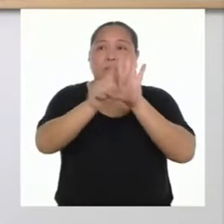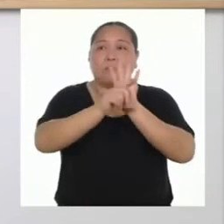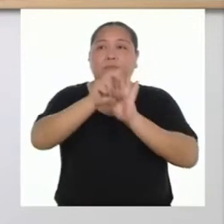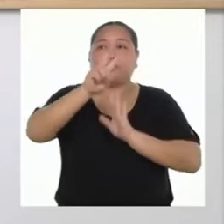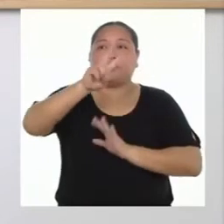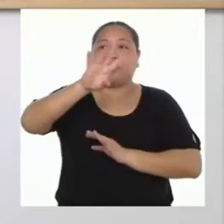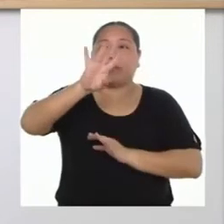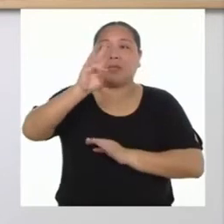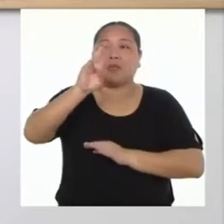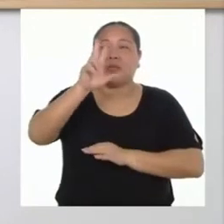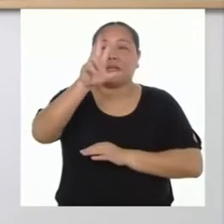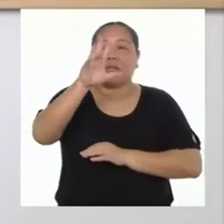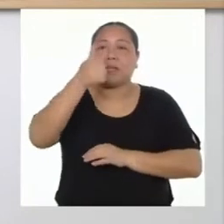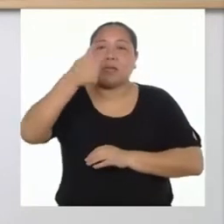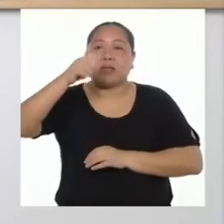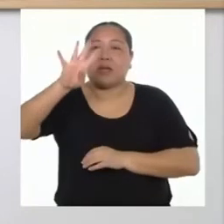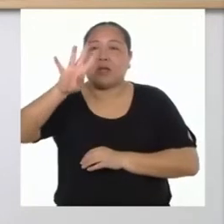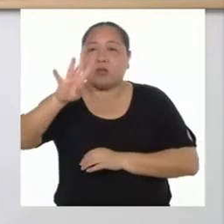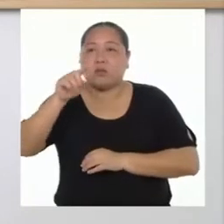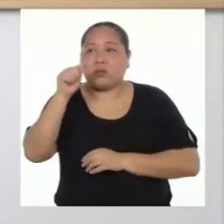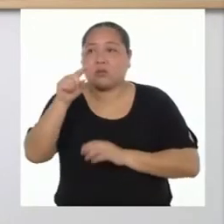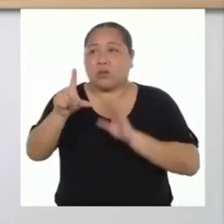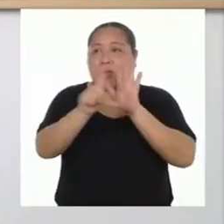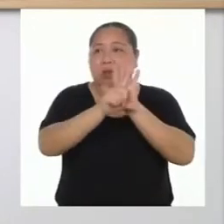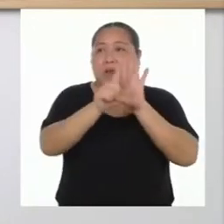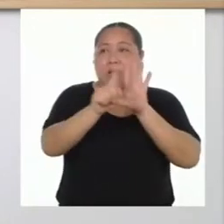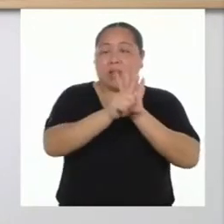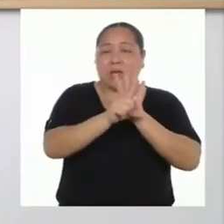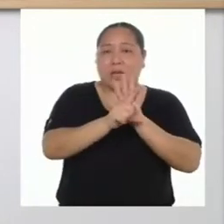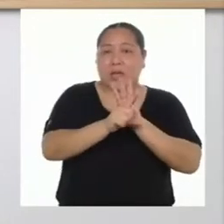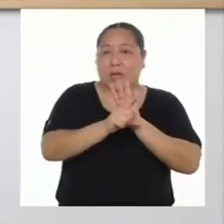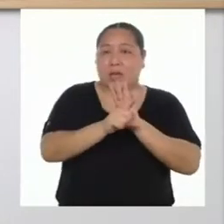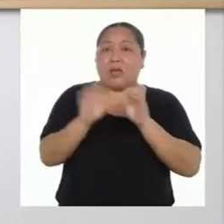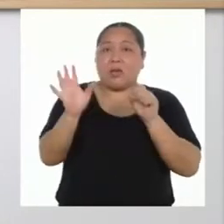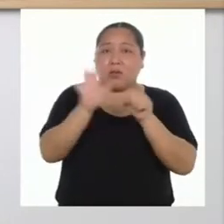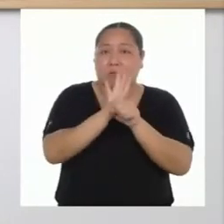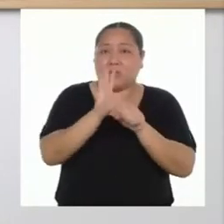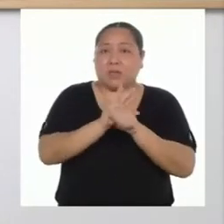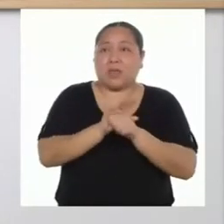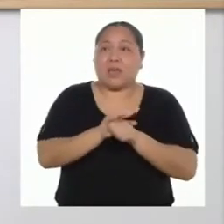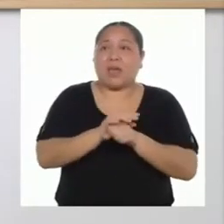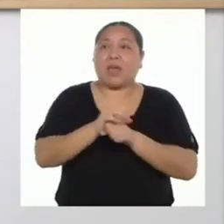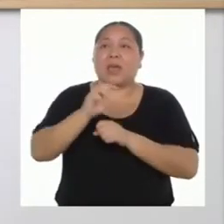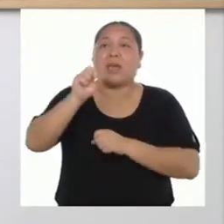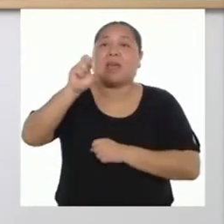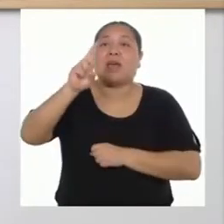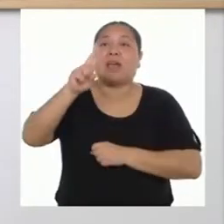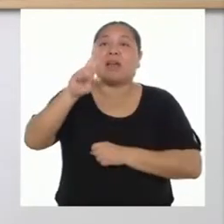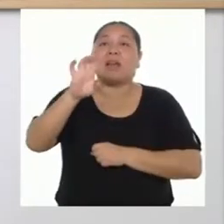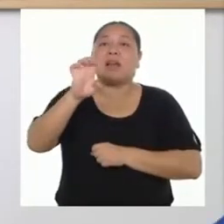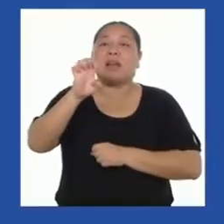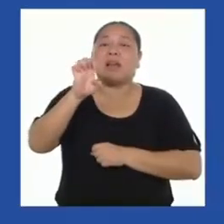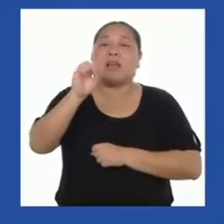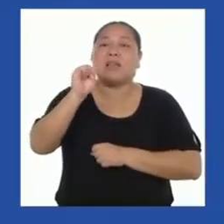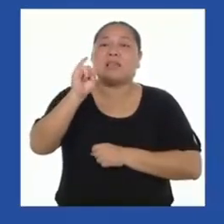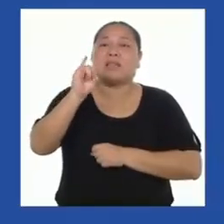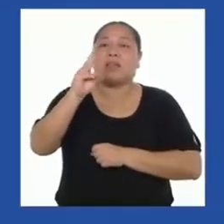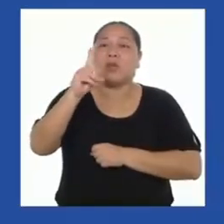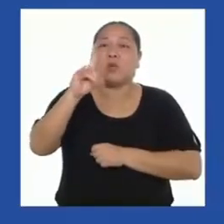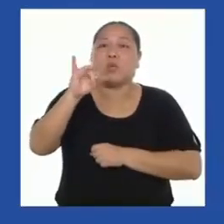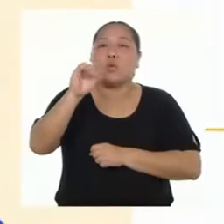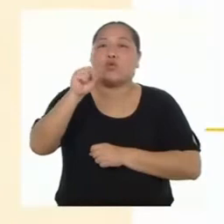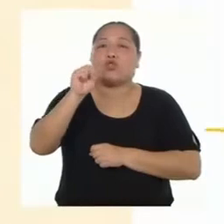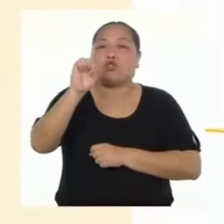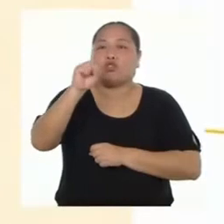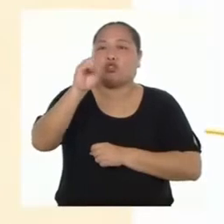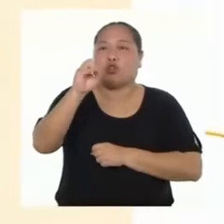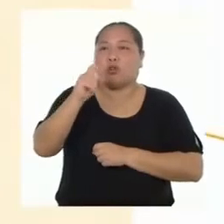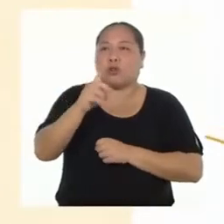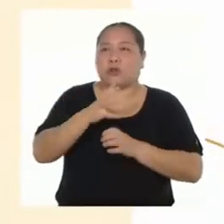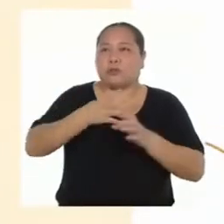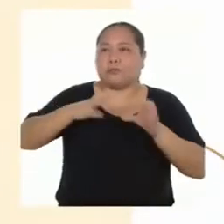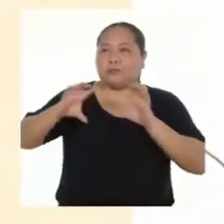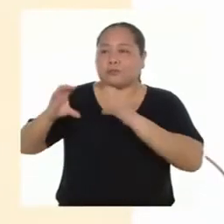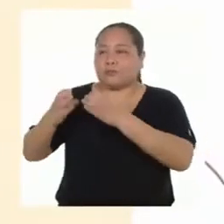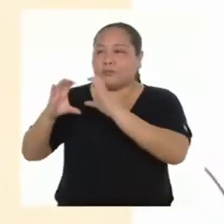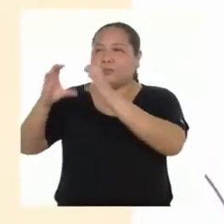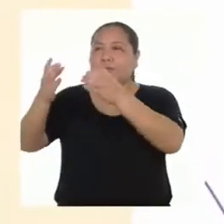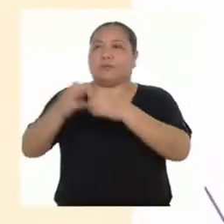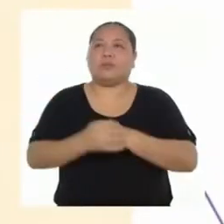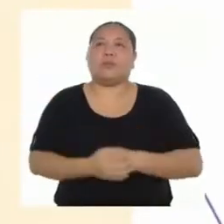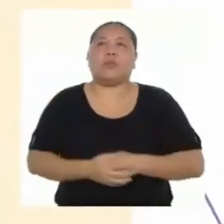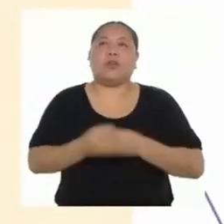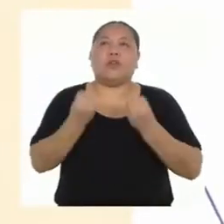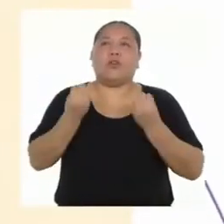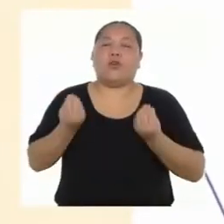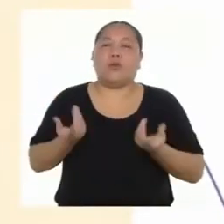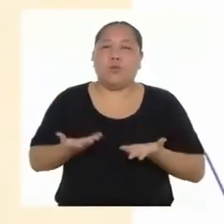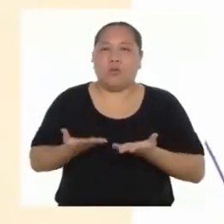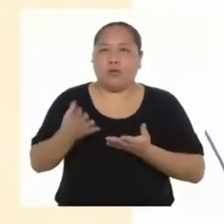número 27314, Ley General de Residuos Sólidos, los residuos sólidos se clasifican según su